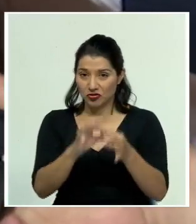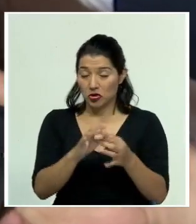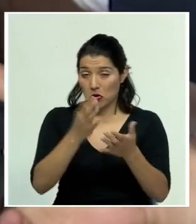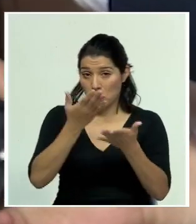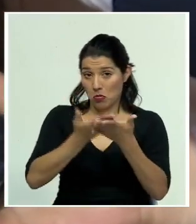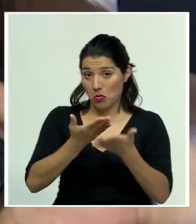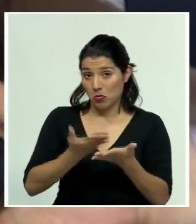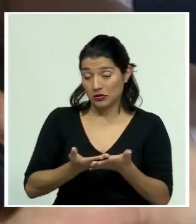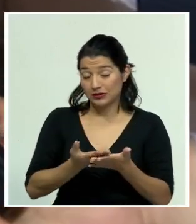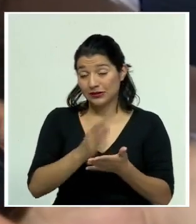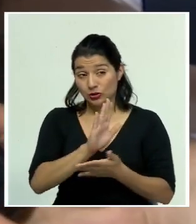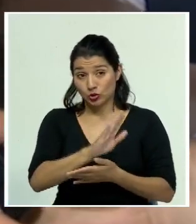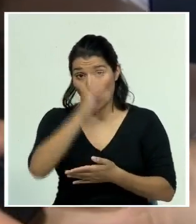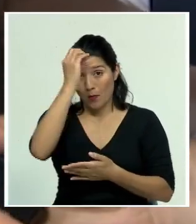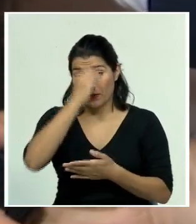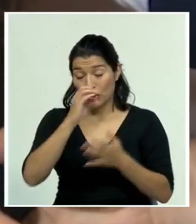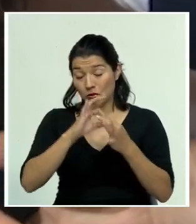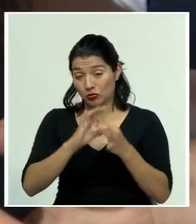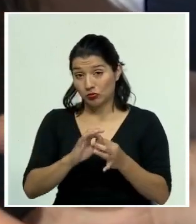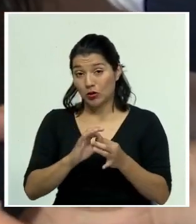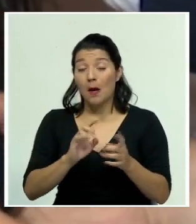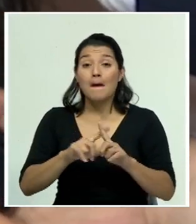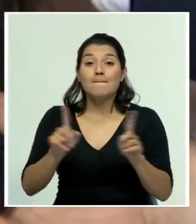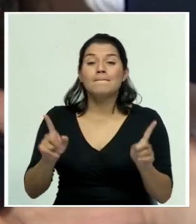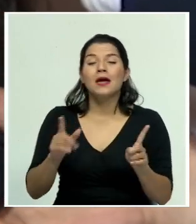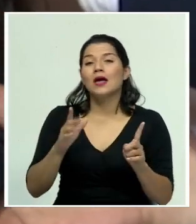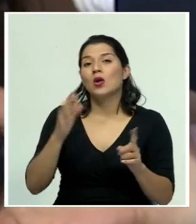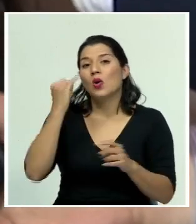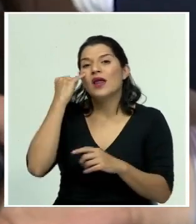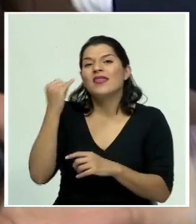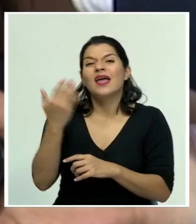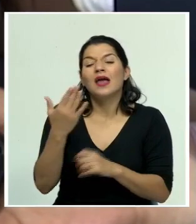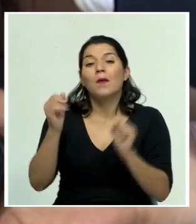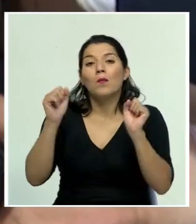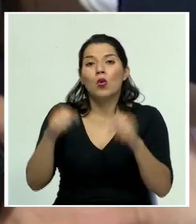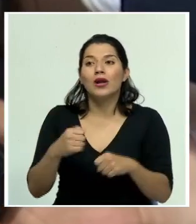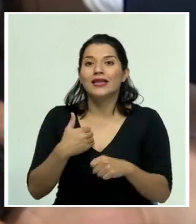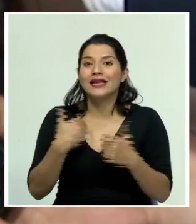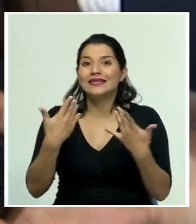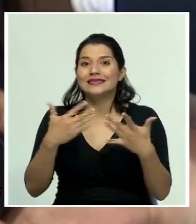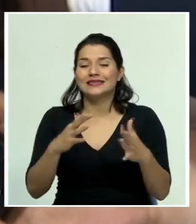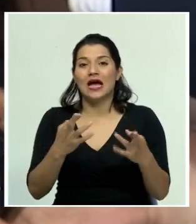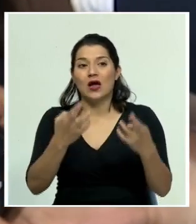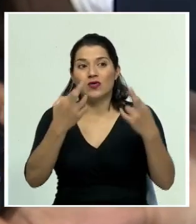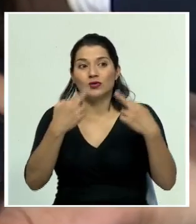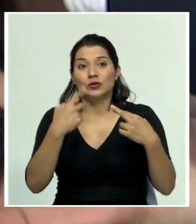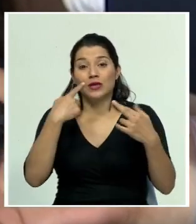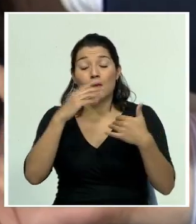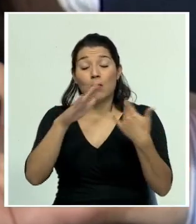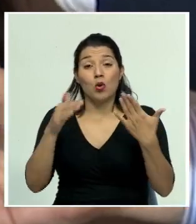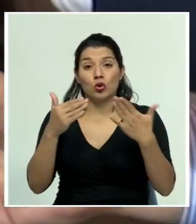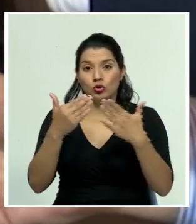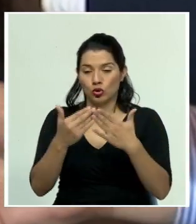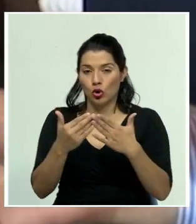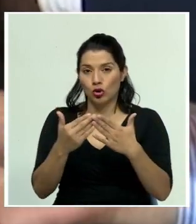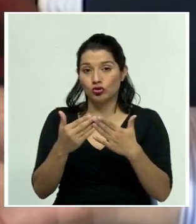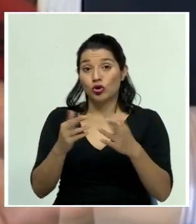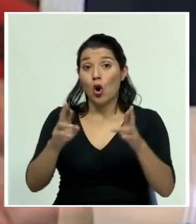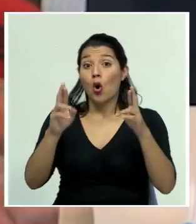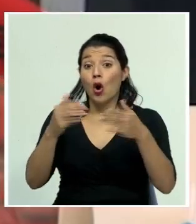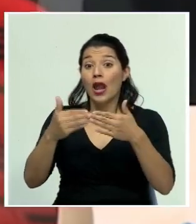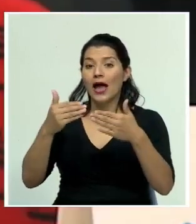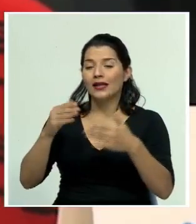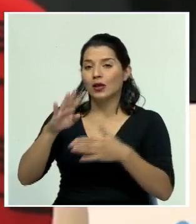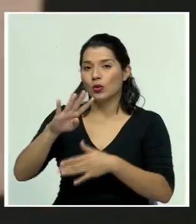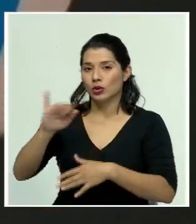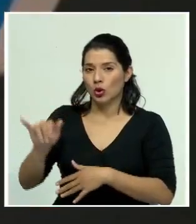comentarnos con respecto a las reuniones que han tenido. Pero bueno, la idea es que podamos obtener ya una respuesta de parte de todas las fracciones lo antes posible, ojalá antes del mismo 4 de